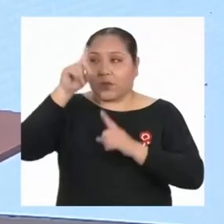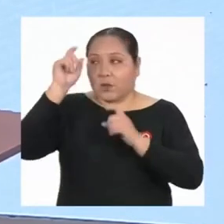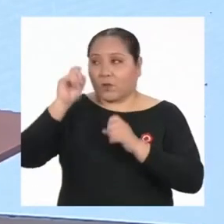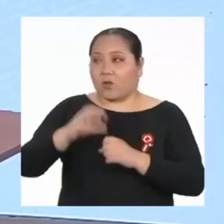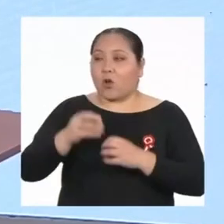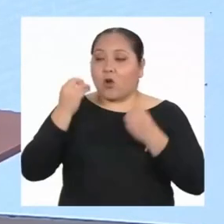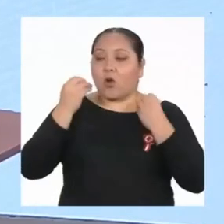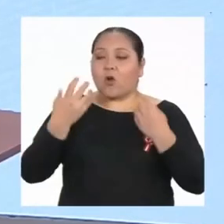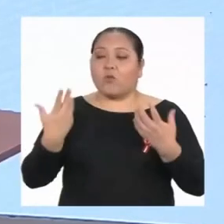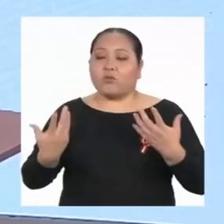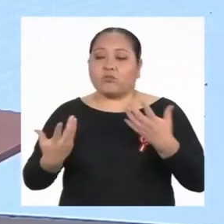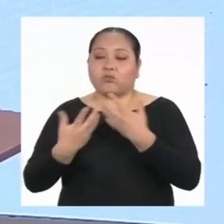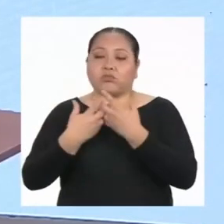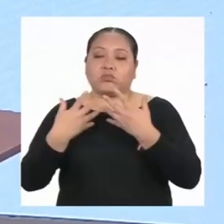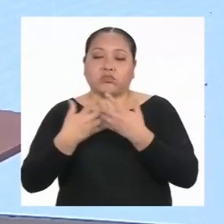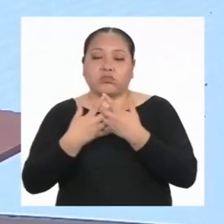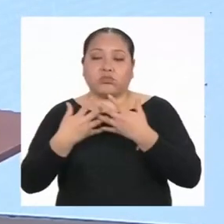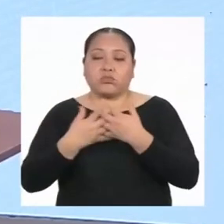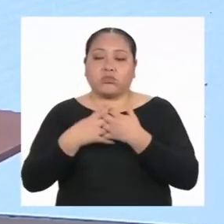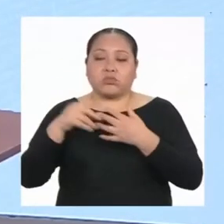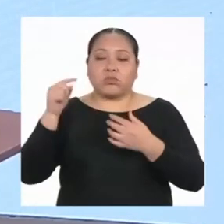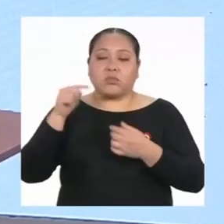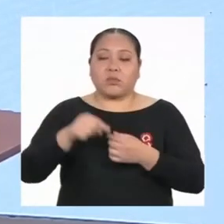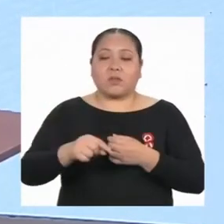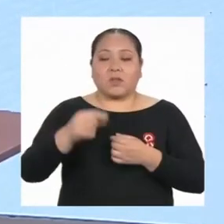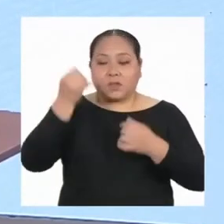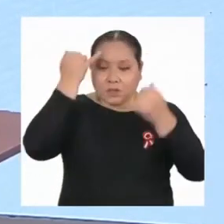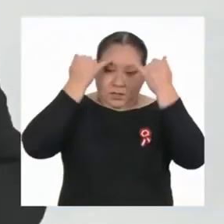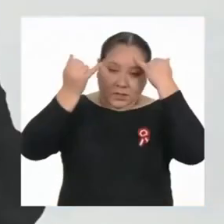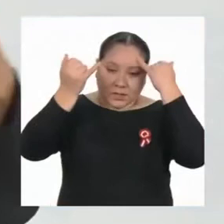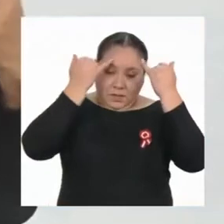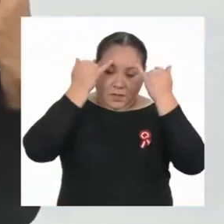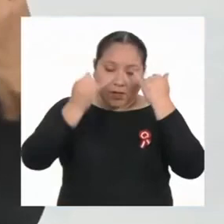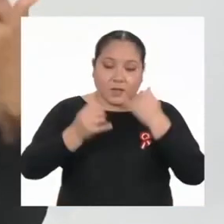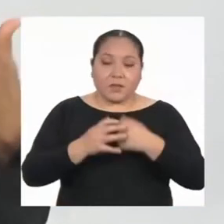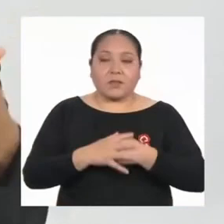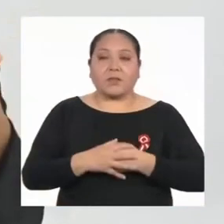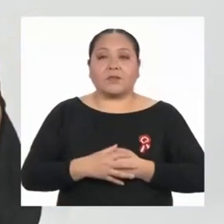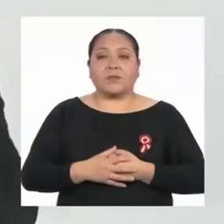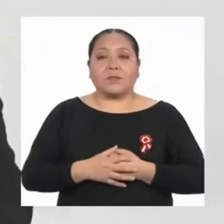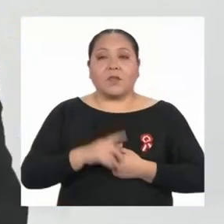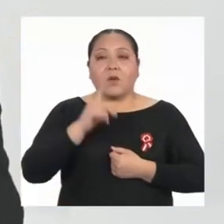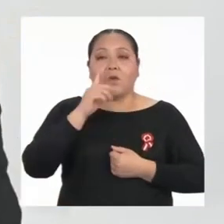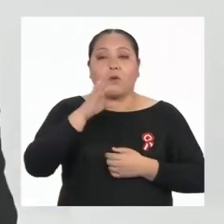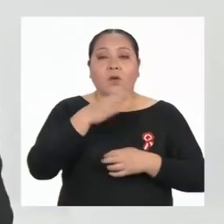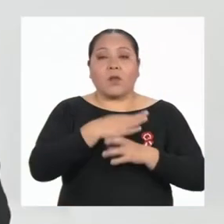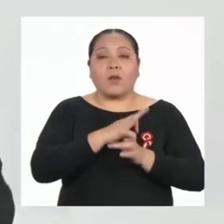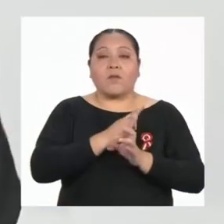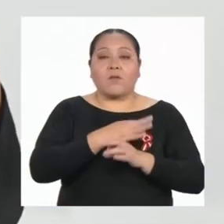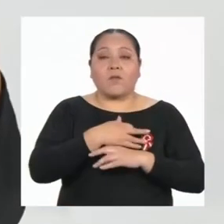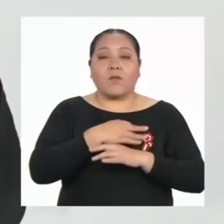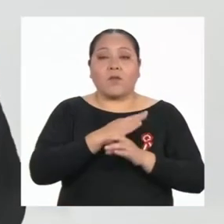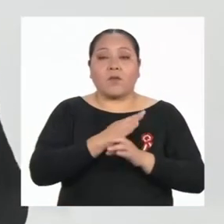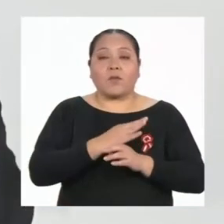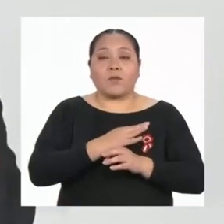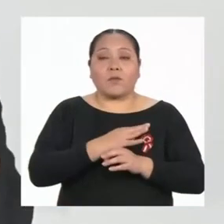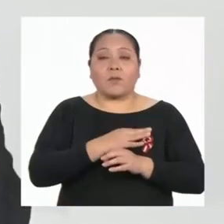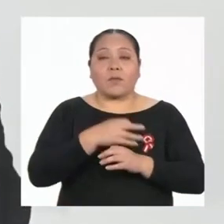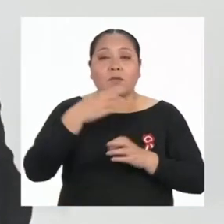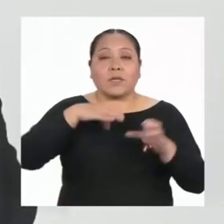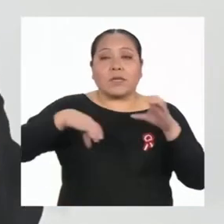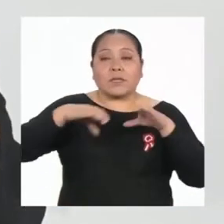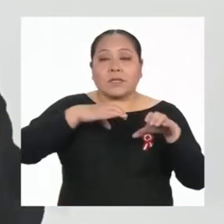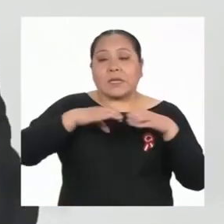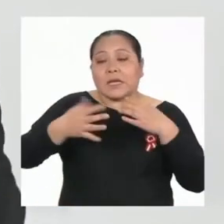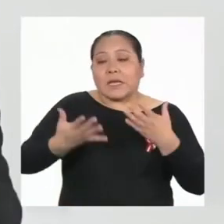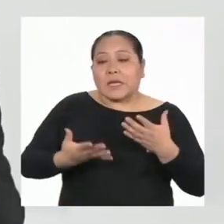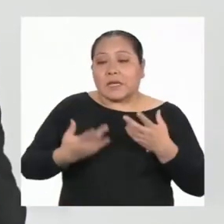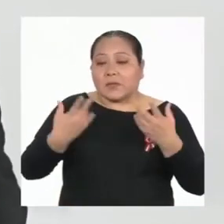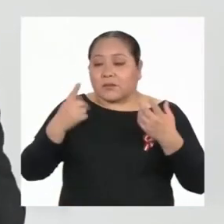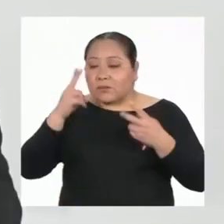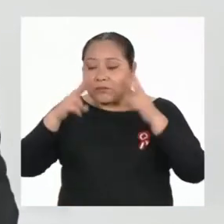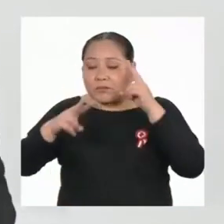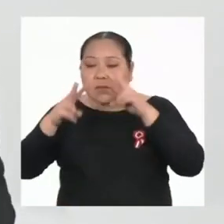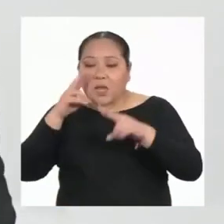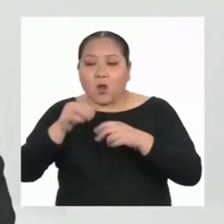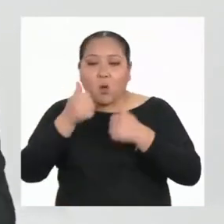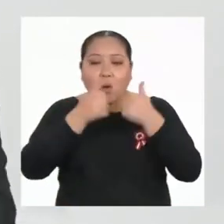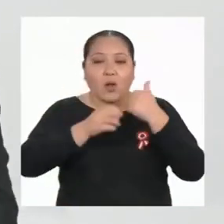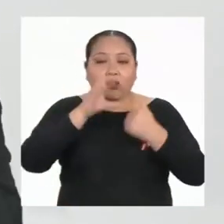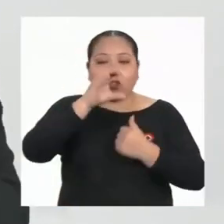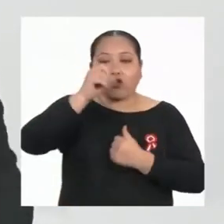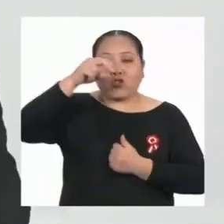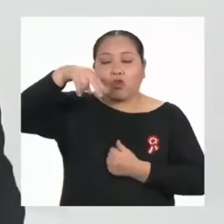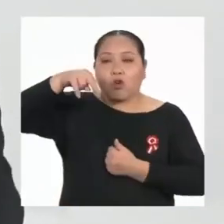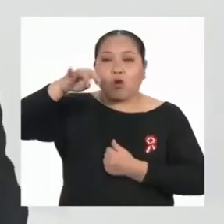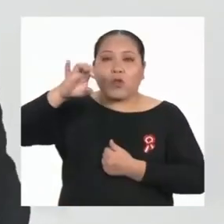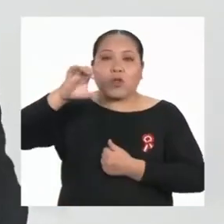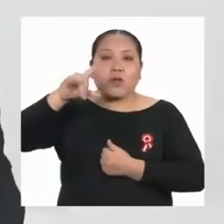establecer la relación lógica que hay entre las ideas? Una forma de hacerlo es reconociendo los conectores